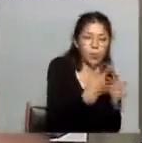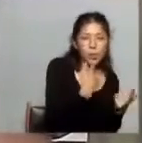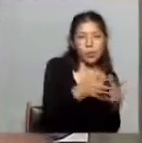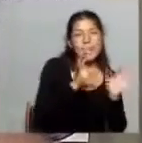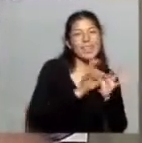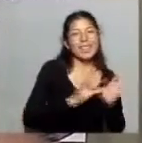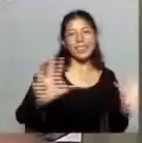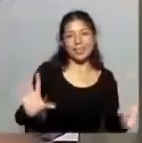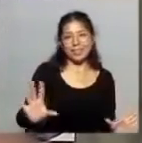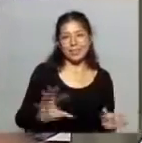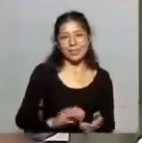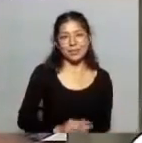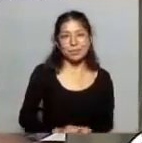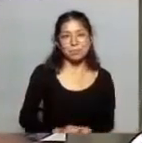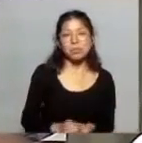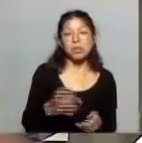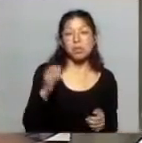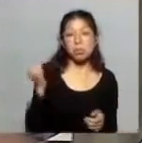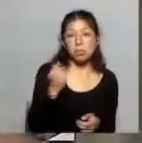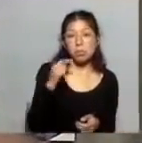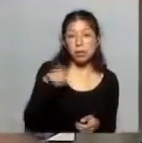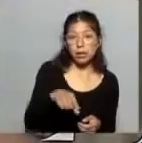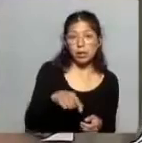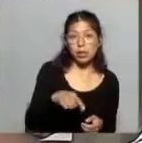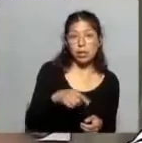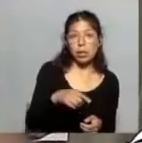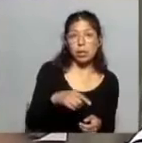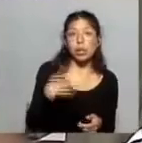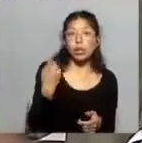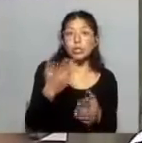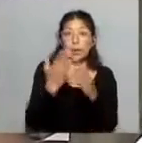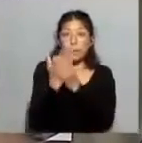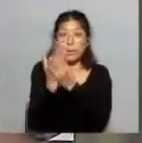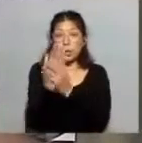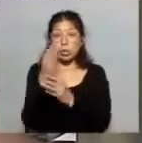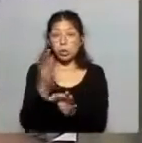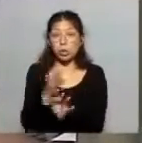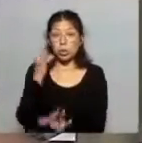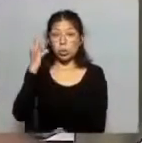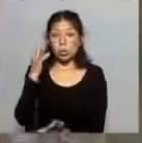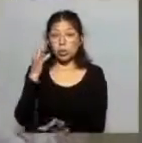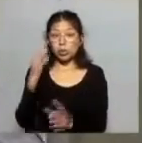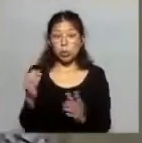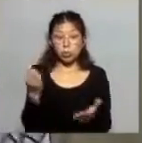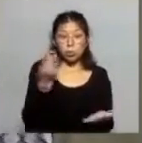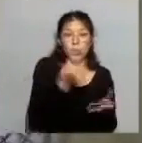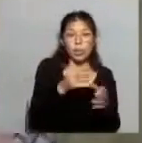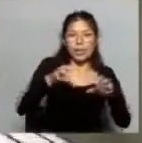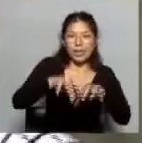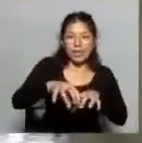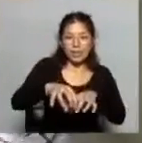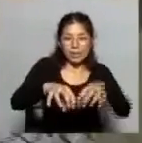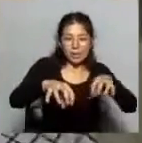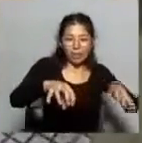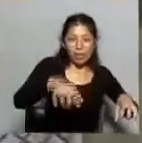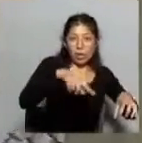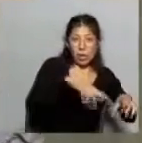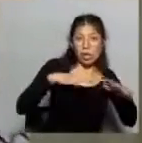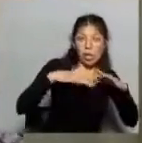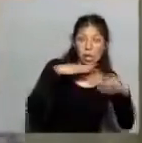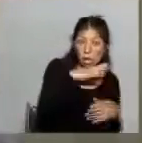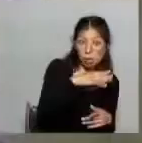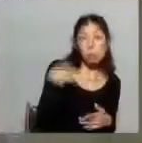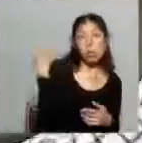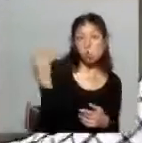la verdad que es trasladar gran parte del ministerio a territorio por ejemplo Cuántos son los agentes que